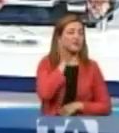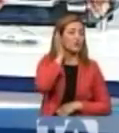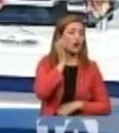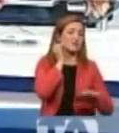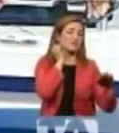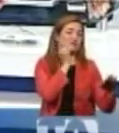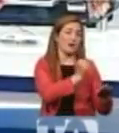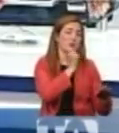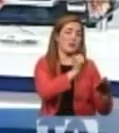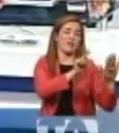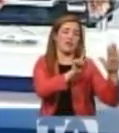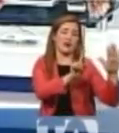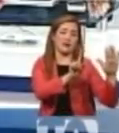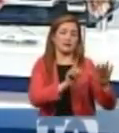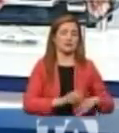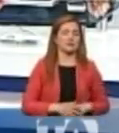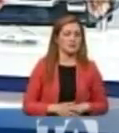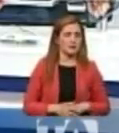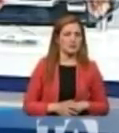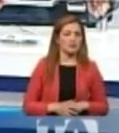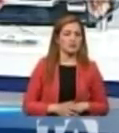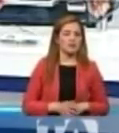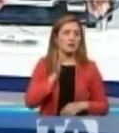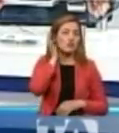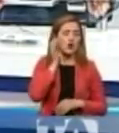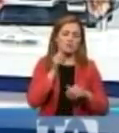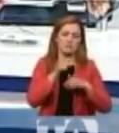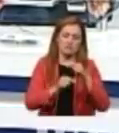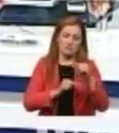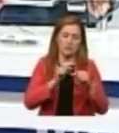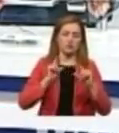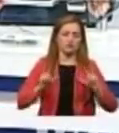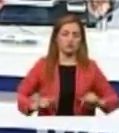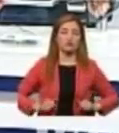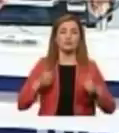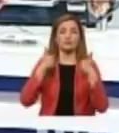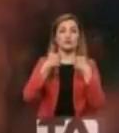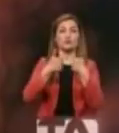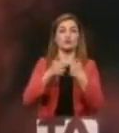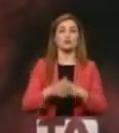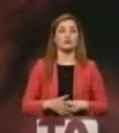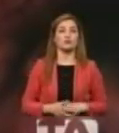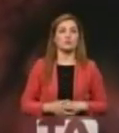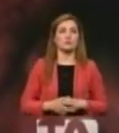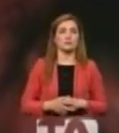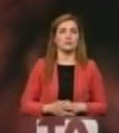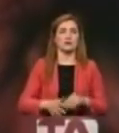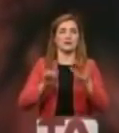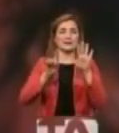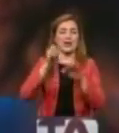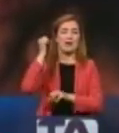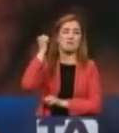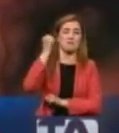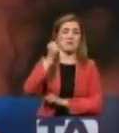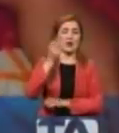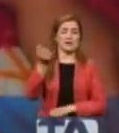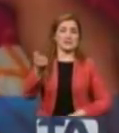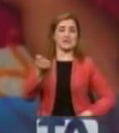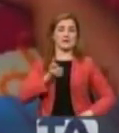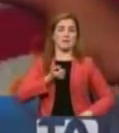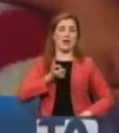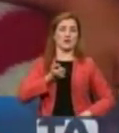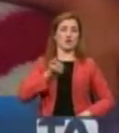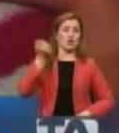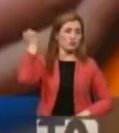apuñalarse a sí mismo. La pareja se recupera satisfactoriamente. Con 6 puñaladas en su pecho, espalda